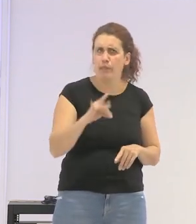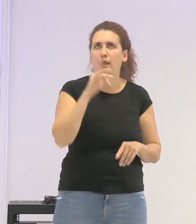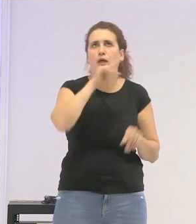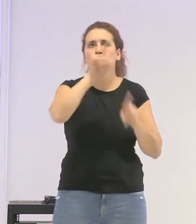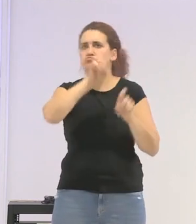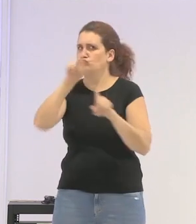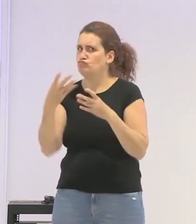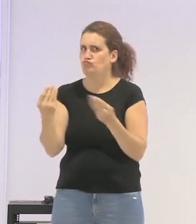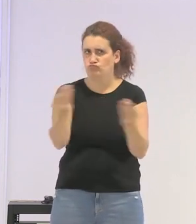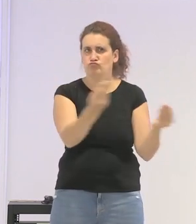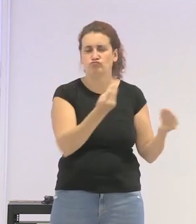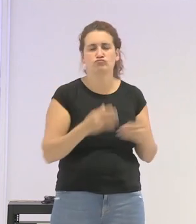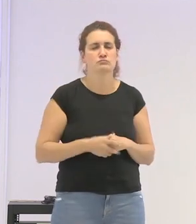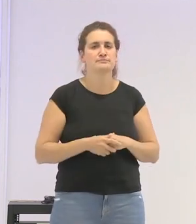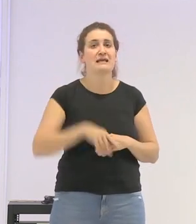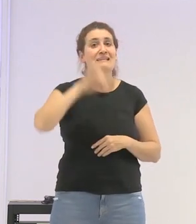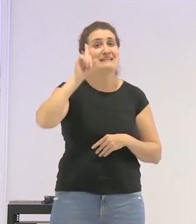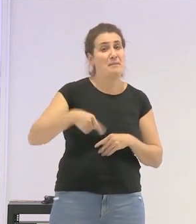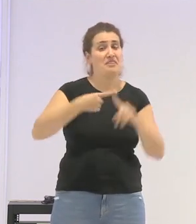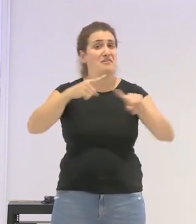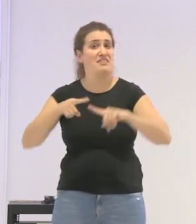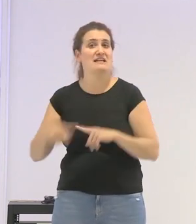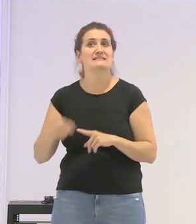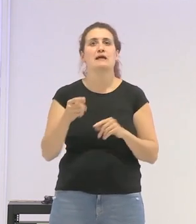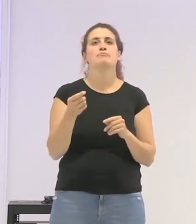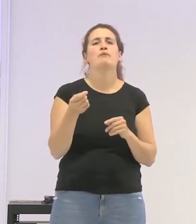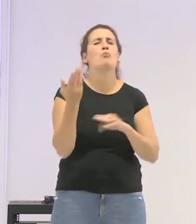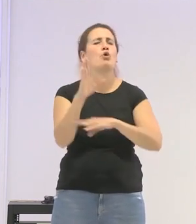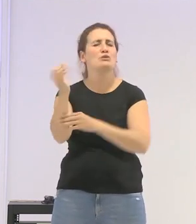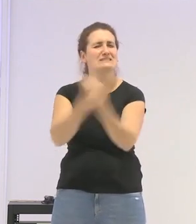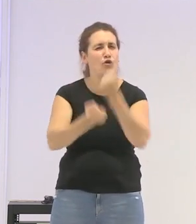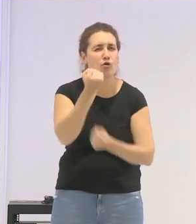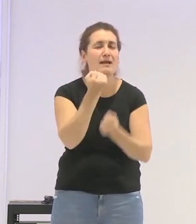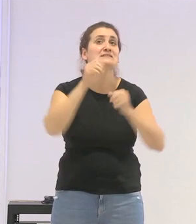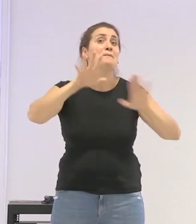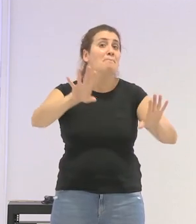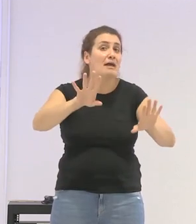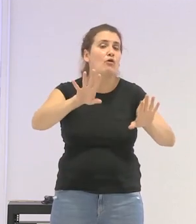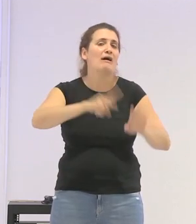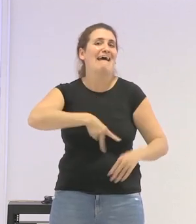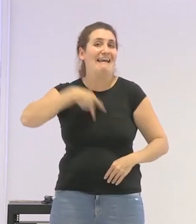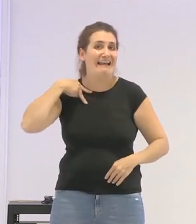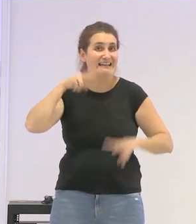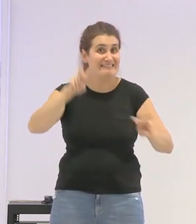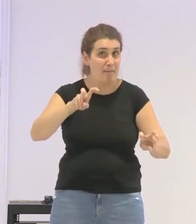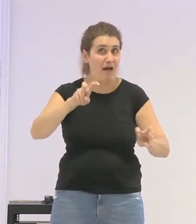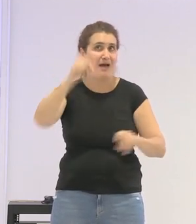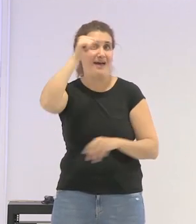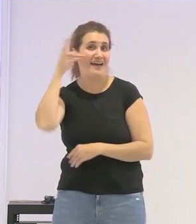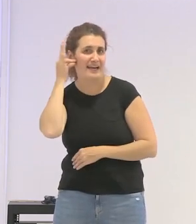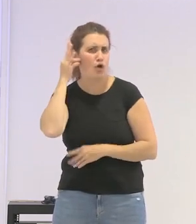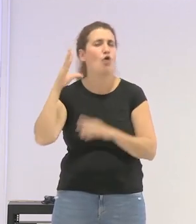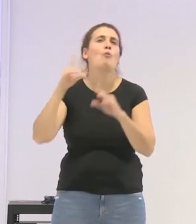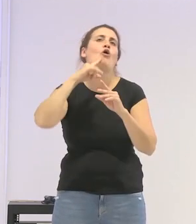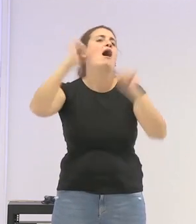cuestiones, pueden también diferenciarse en sus propuestas económicas, pero en general, en cuestiones de género, se ponen bastante de